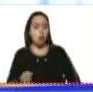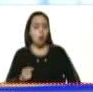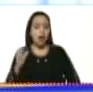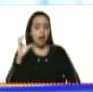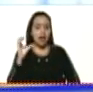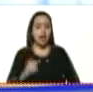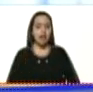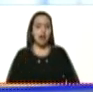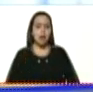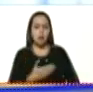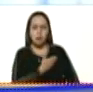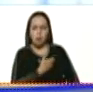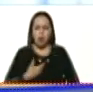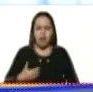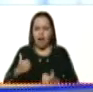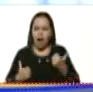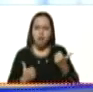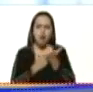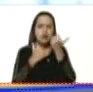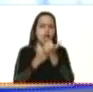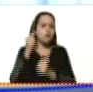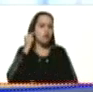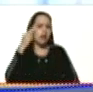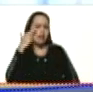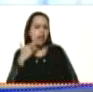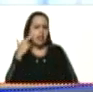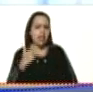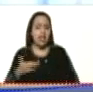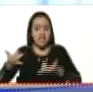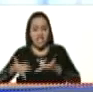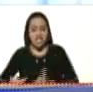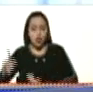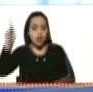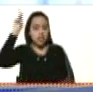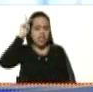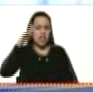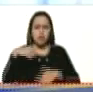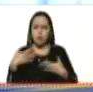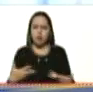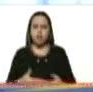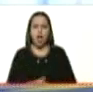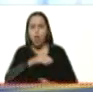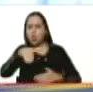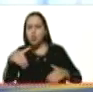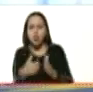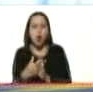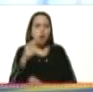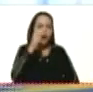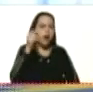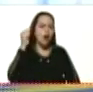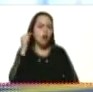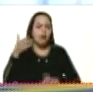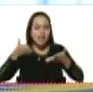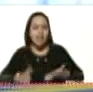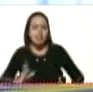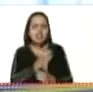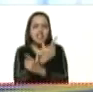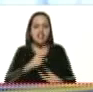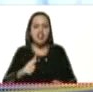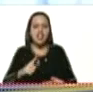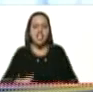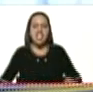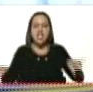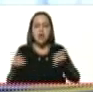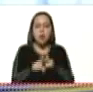Zamba y por ser hijo de una indígena, fue: todos los hombres y mujeres nacen libres a imagen y semejanza